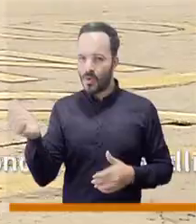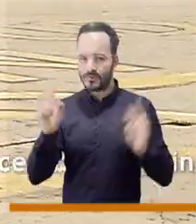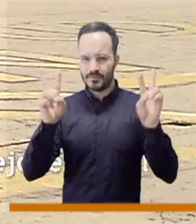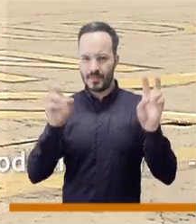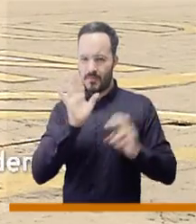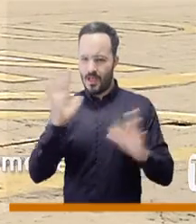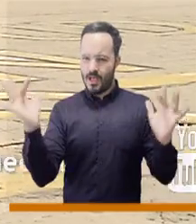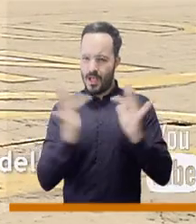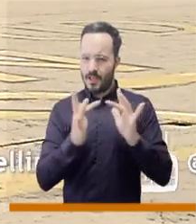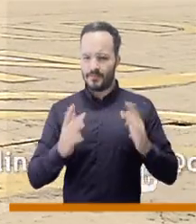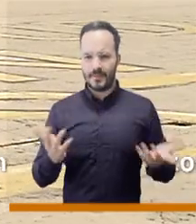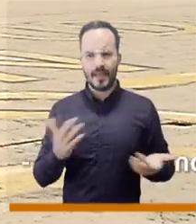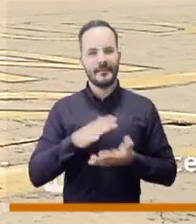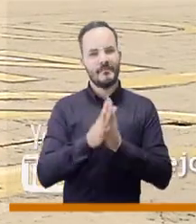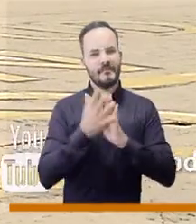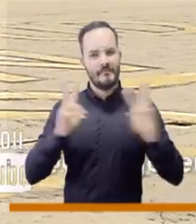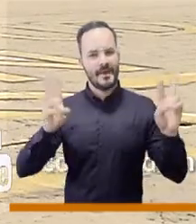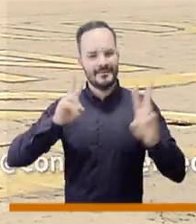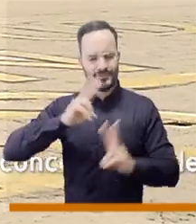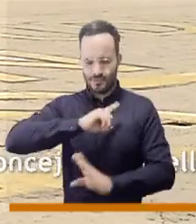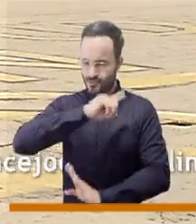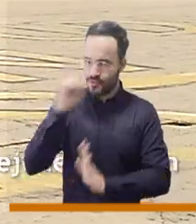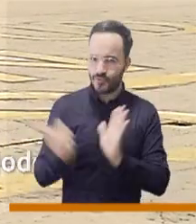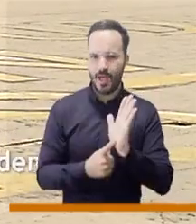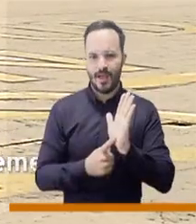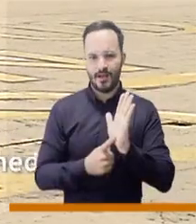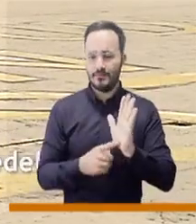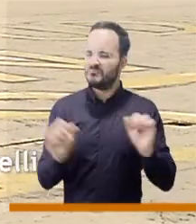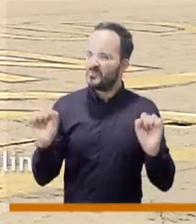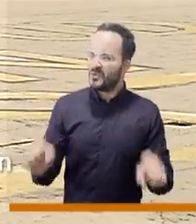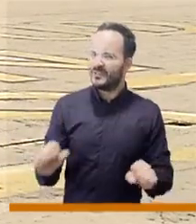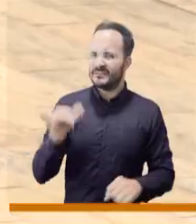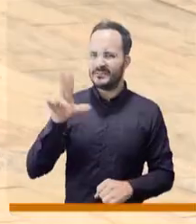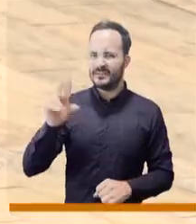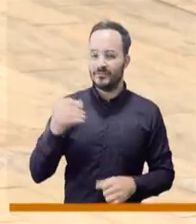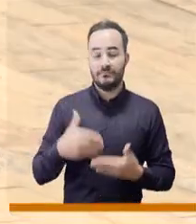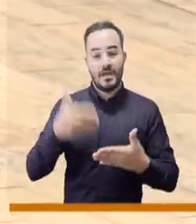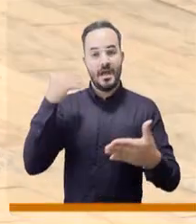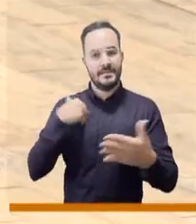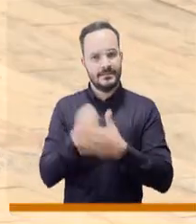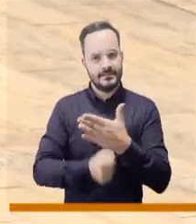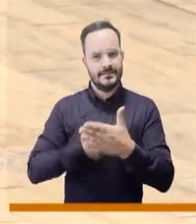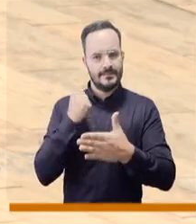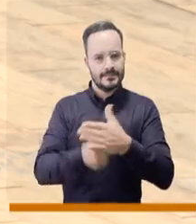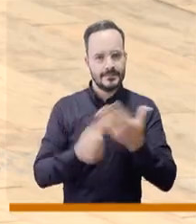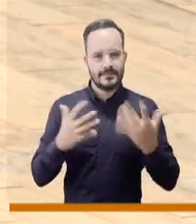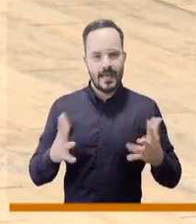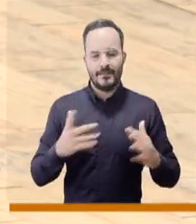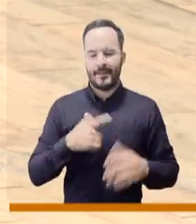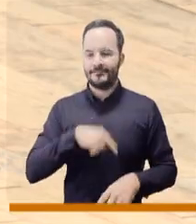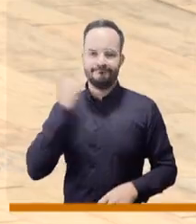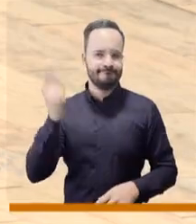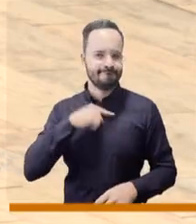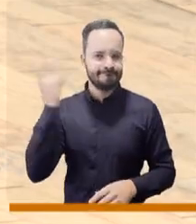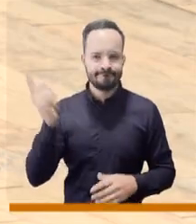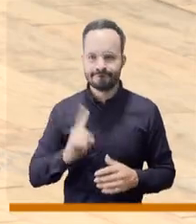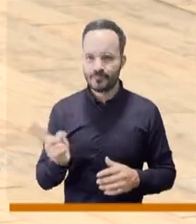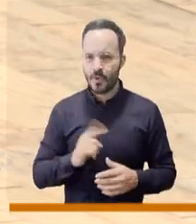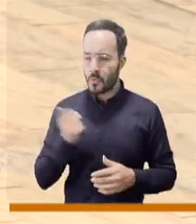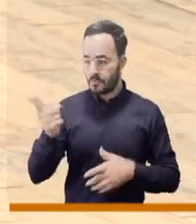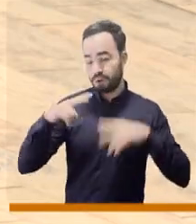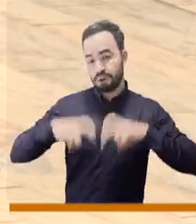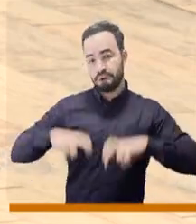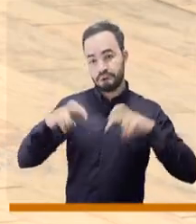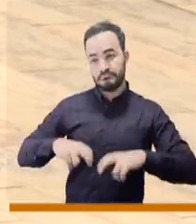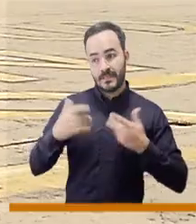que además está muy en la línea académica de ustedes. ¿La paz total será posible? Porque se han hecho muchos intentos para que pegue la paz y no se